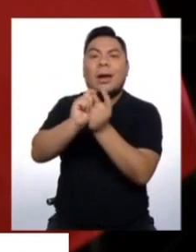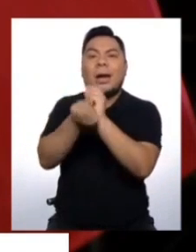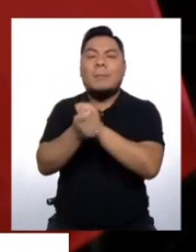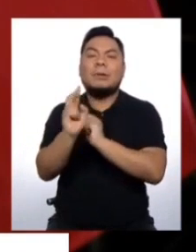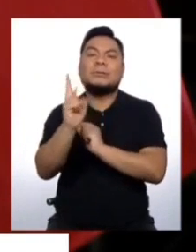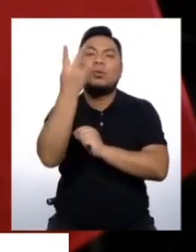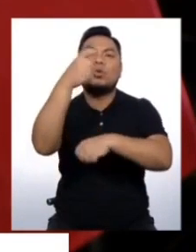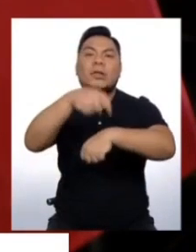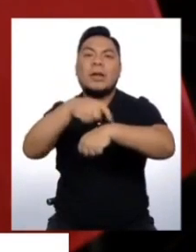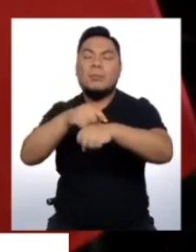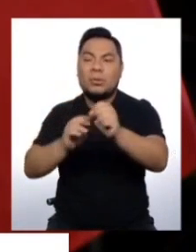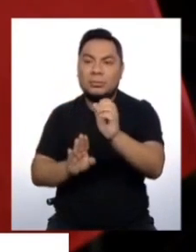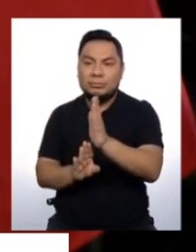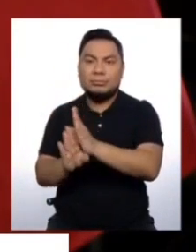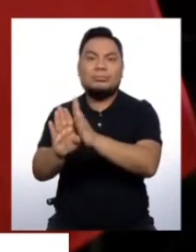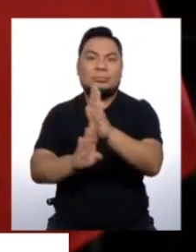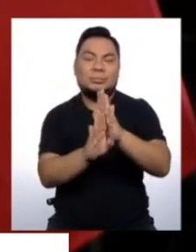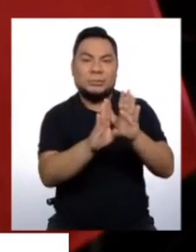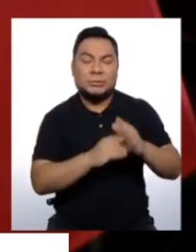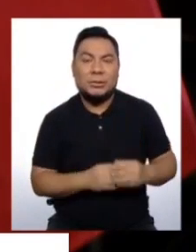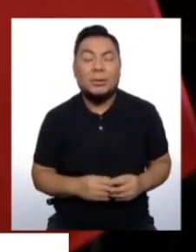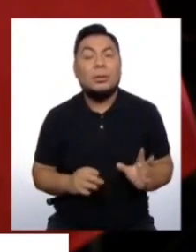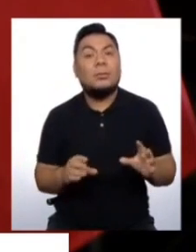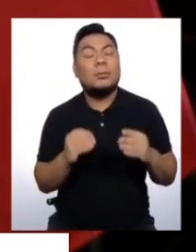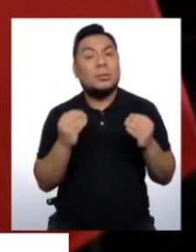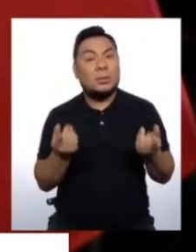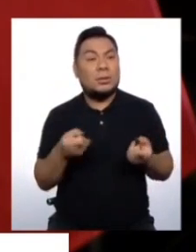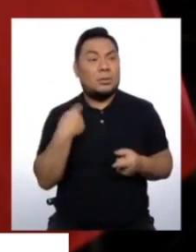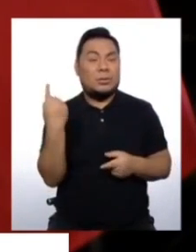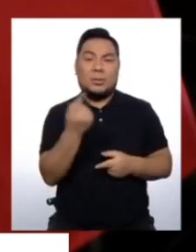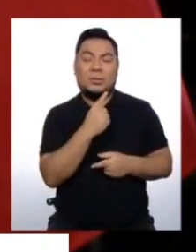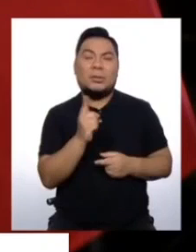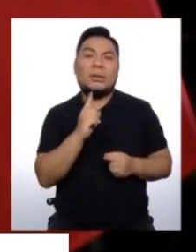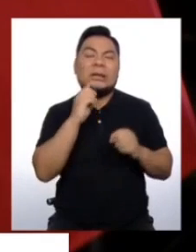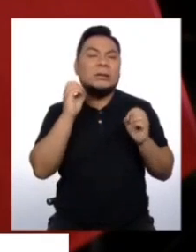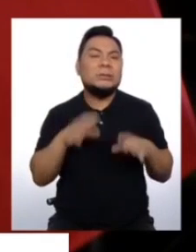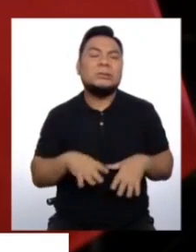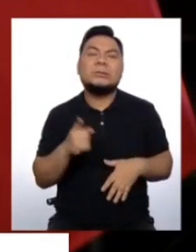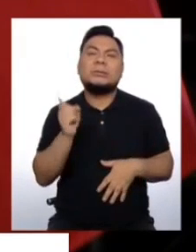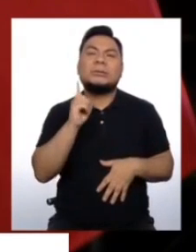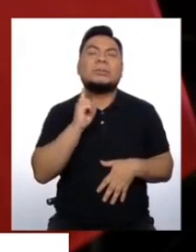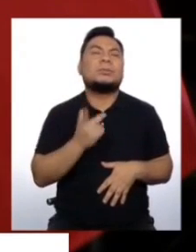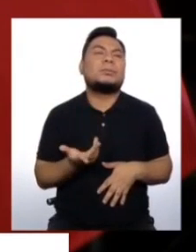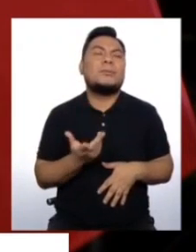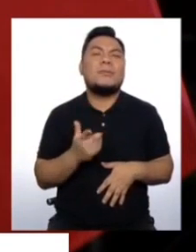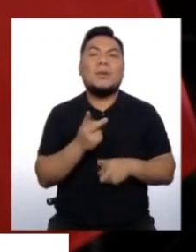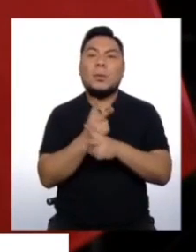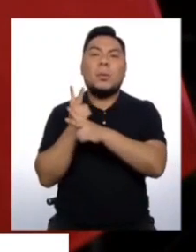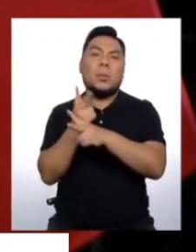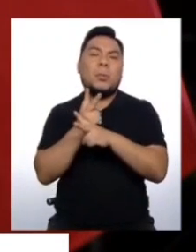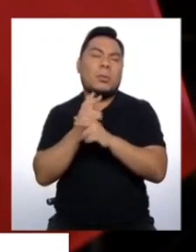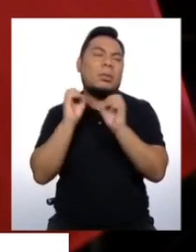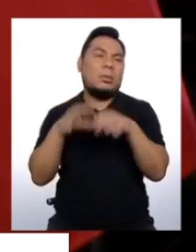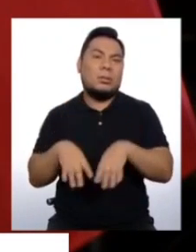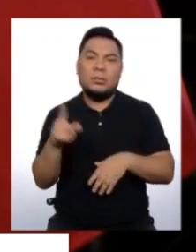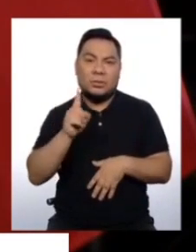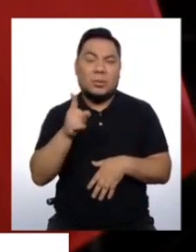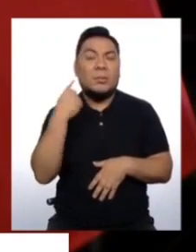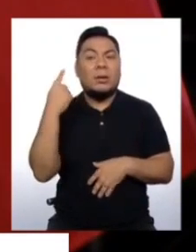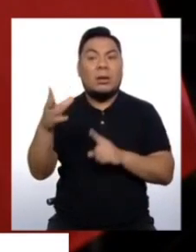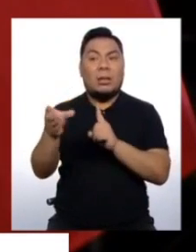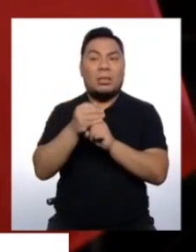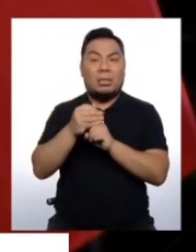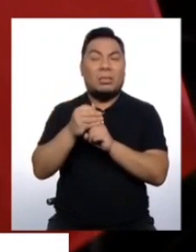podamos, sin renunciar a los cuidados para evitar el contagio del